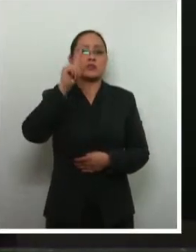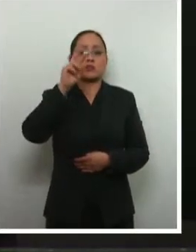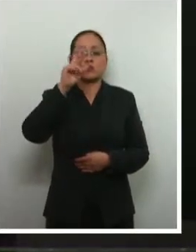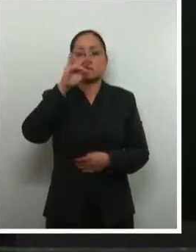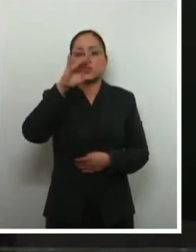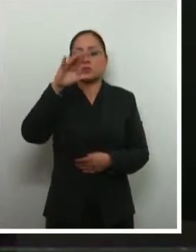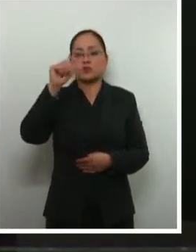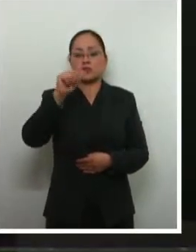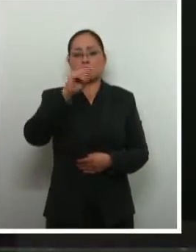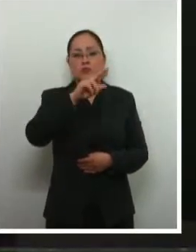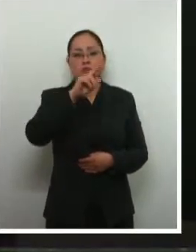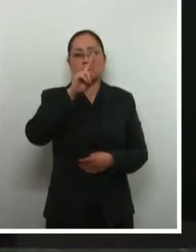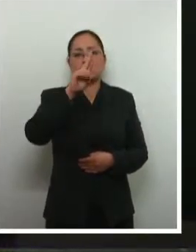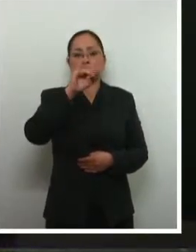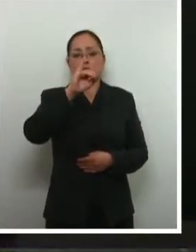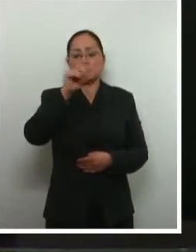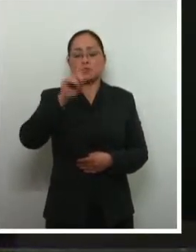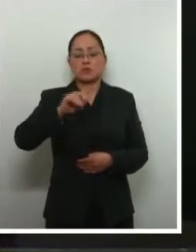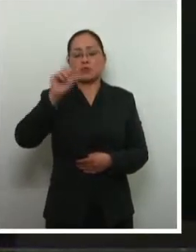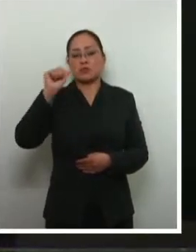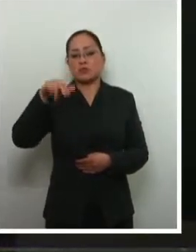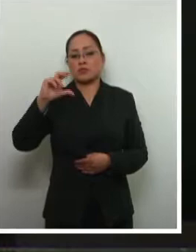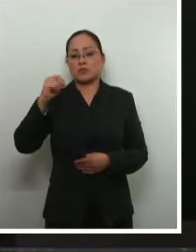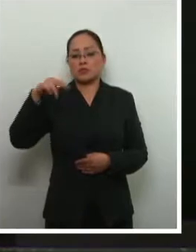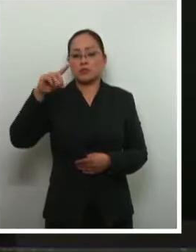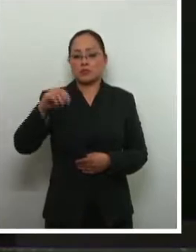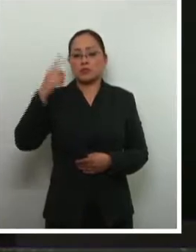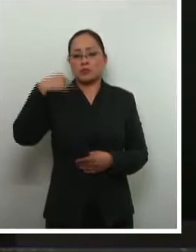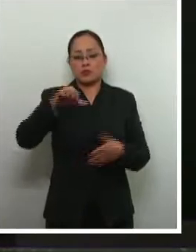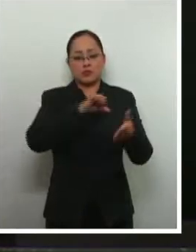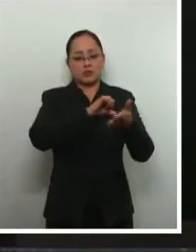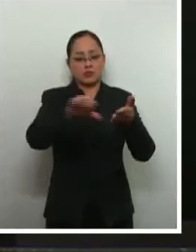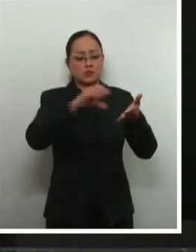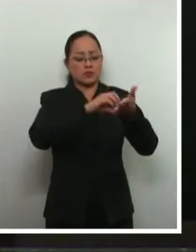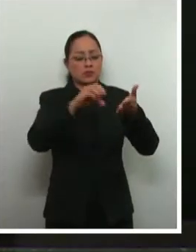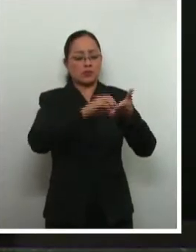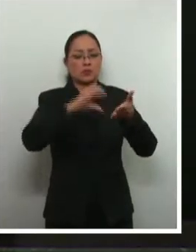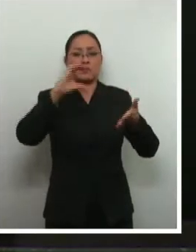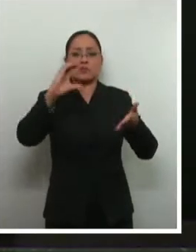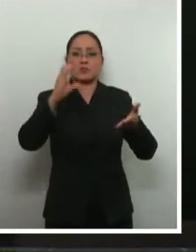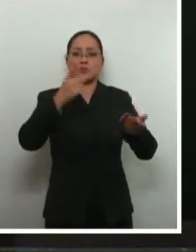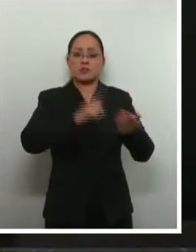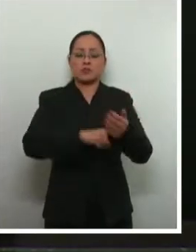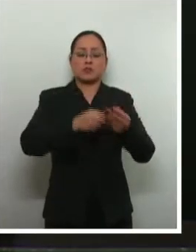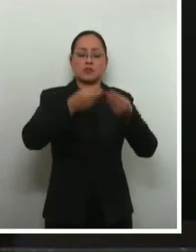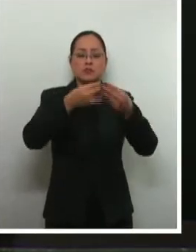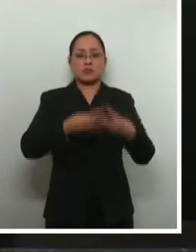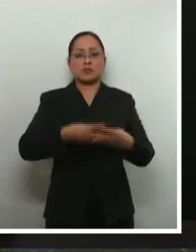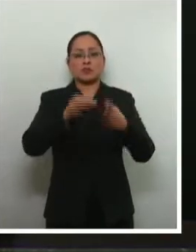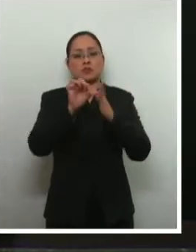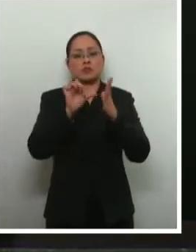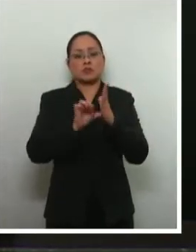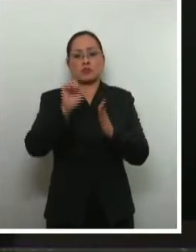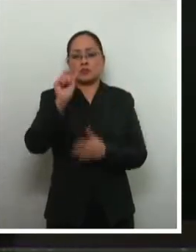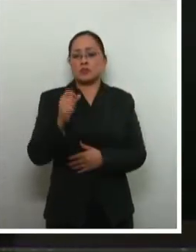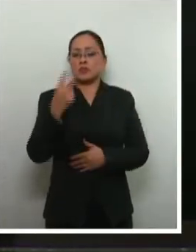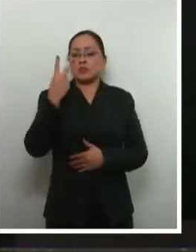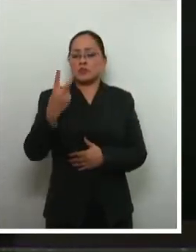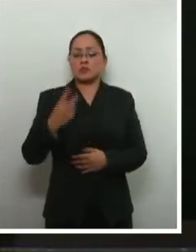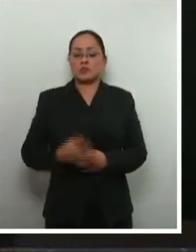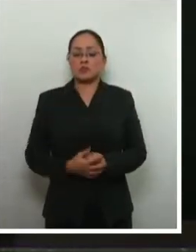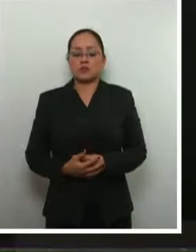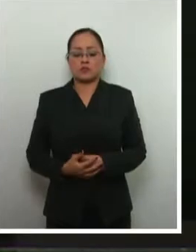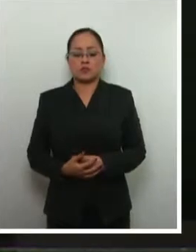Sanchondo para presentar su reserva para eliminar el apartado C del artículo 22.